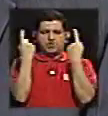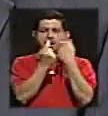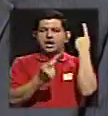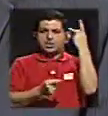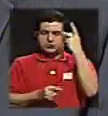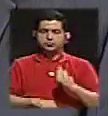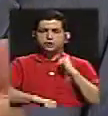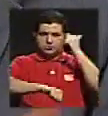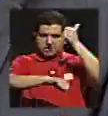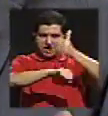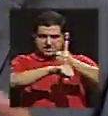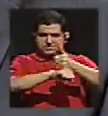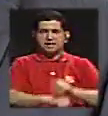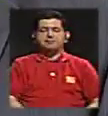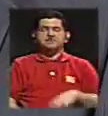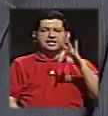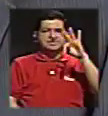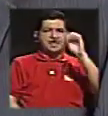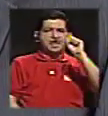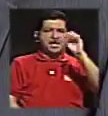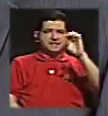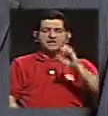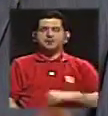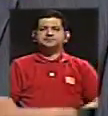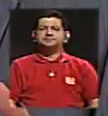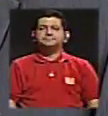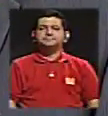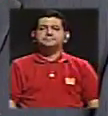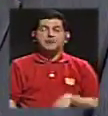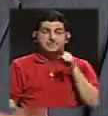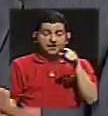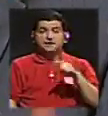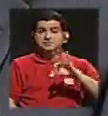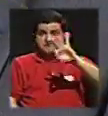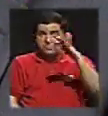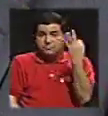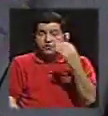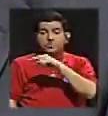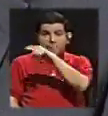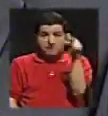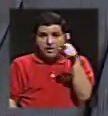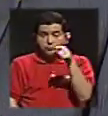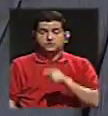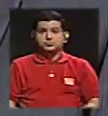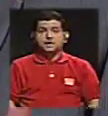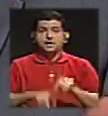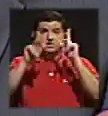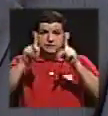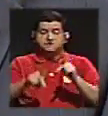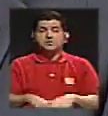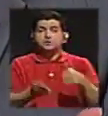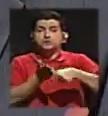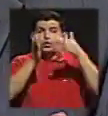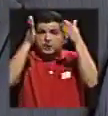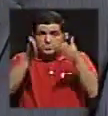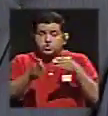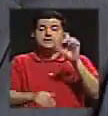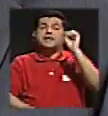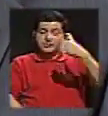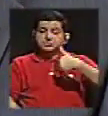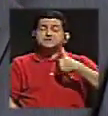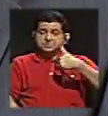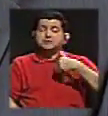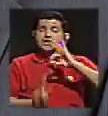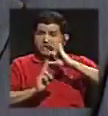políticos que ha planteado el tribunal supremo de elecciones de ahí que ustedes como electores s van a